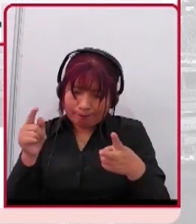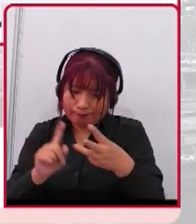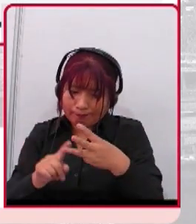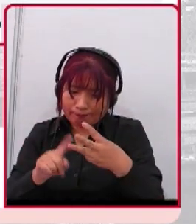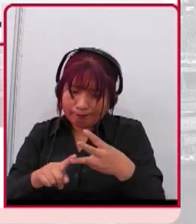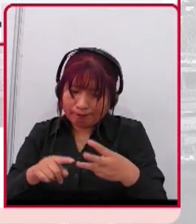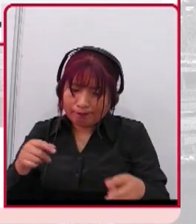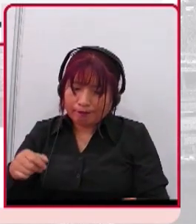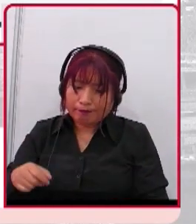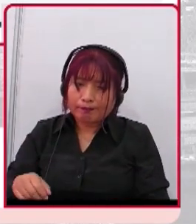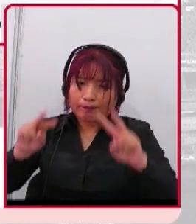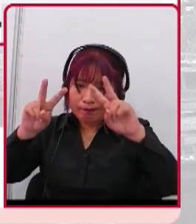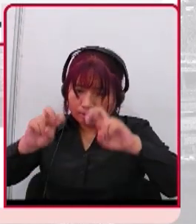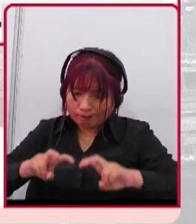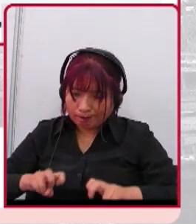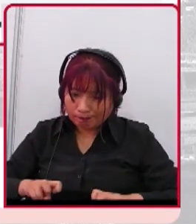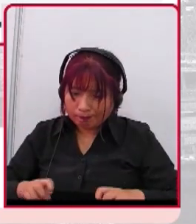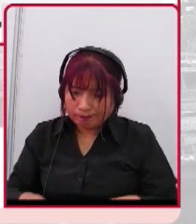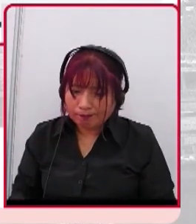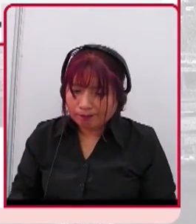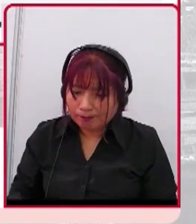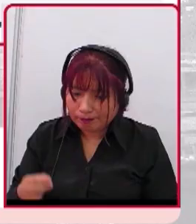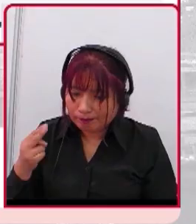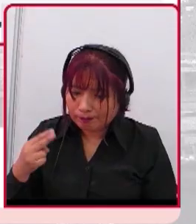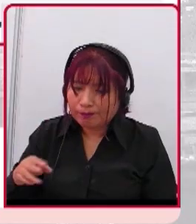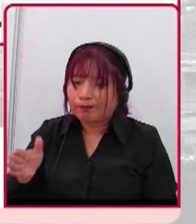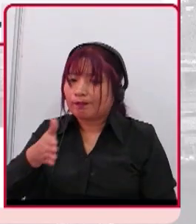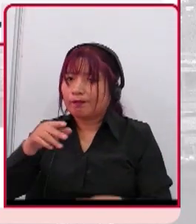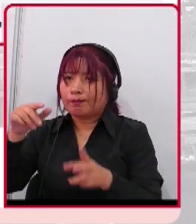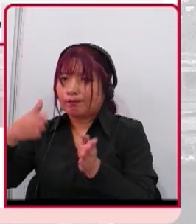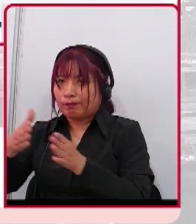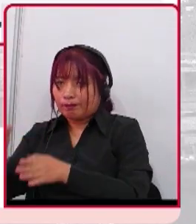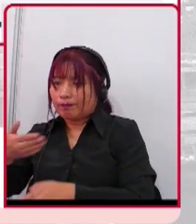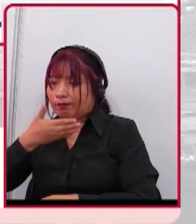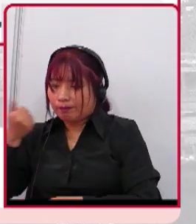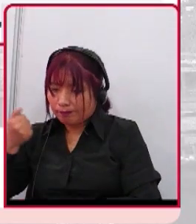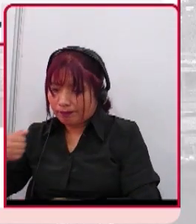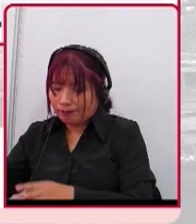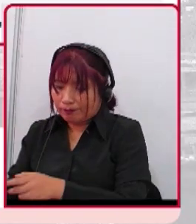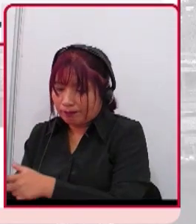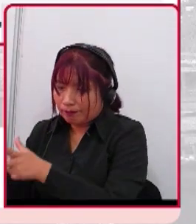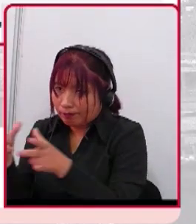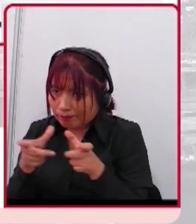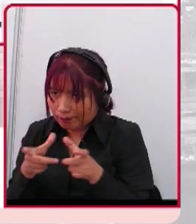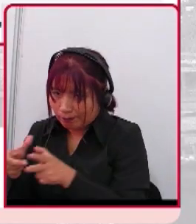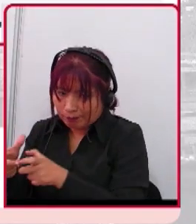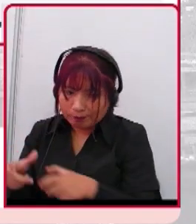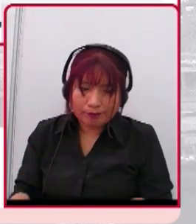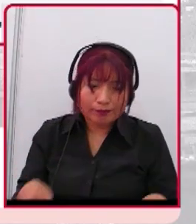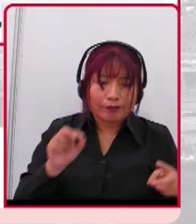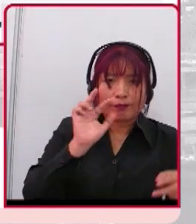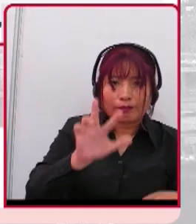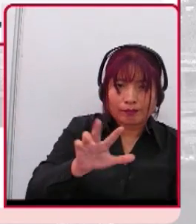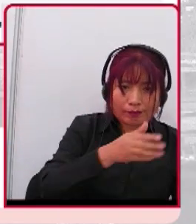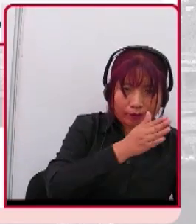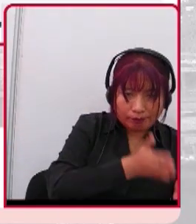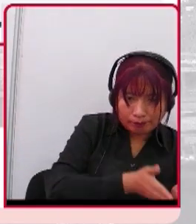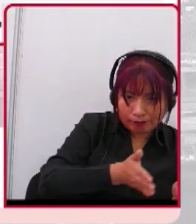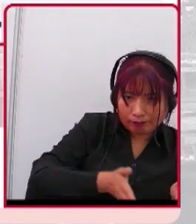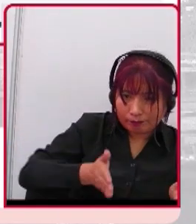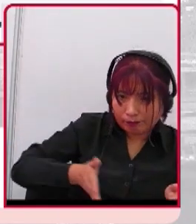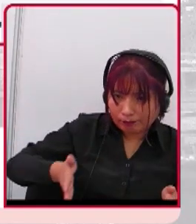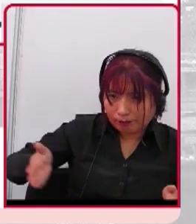de ellas tiene una etapa claramente definida y utiliza herramientas para poder trabajar y desarrollar. El objetivo siempre es